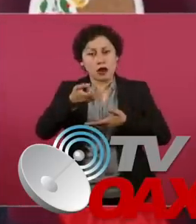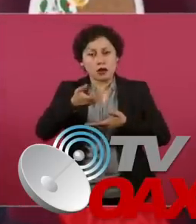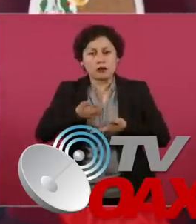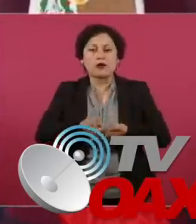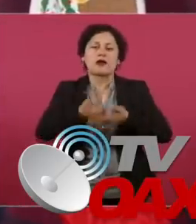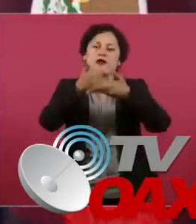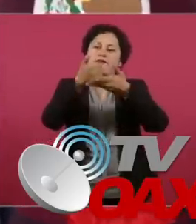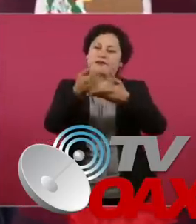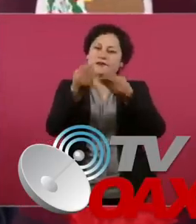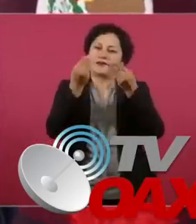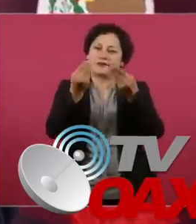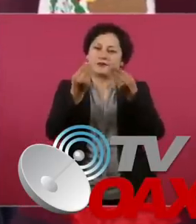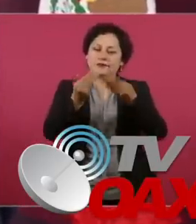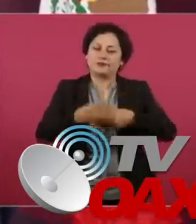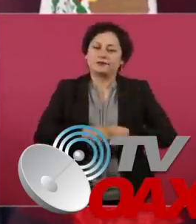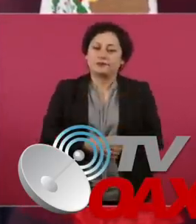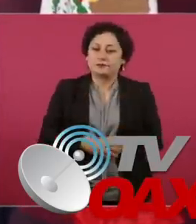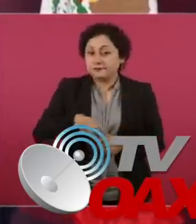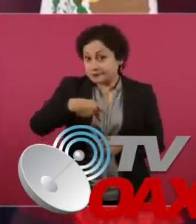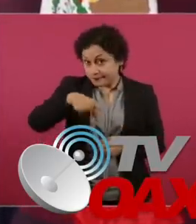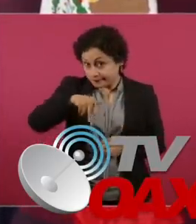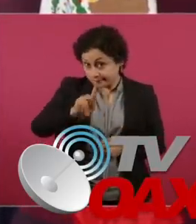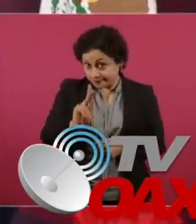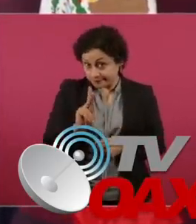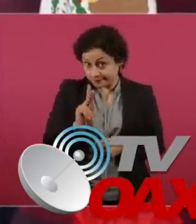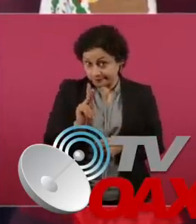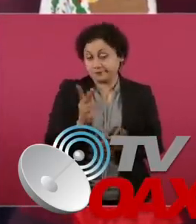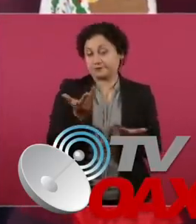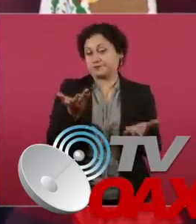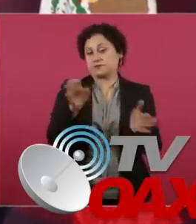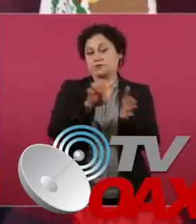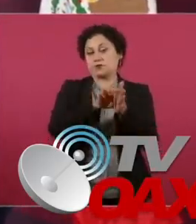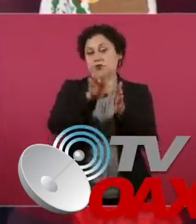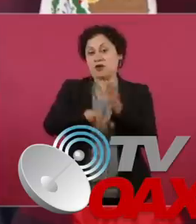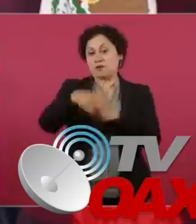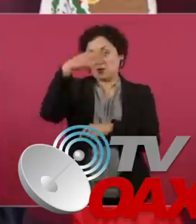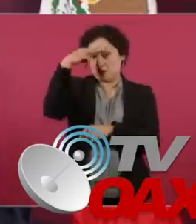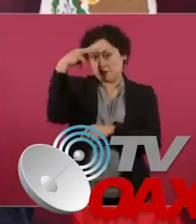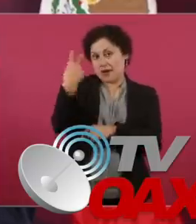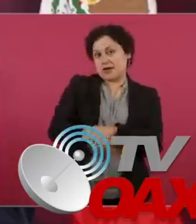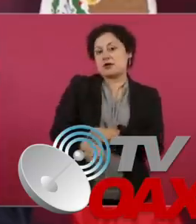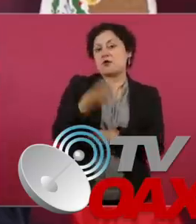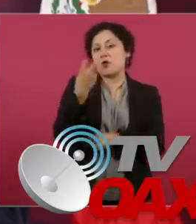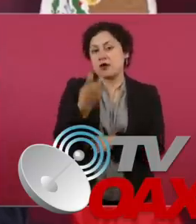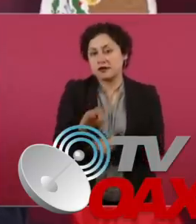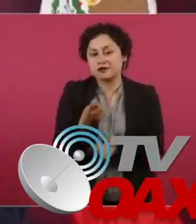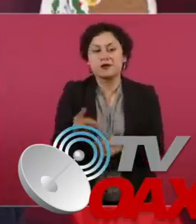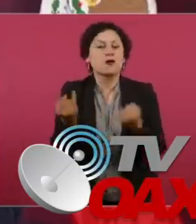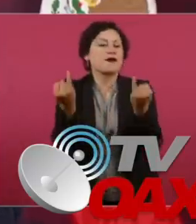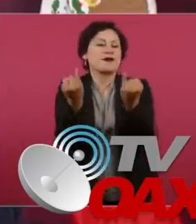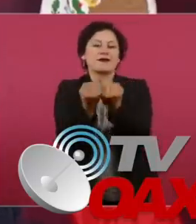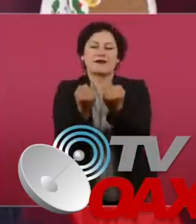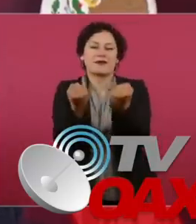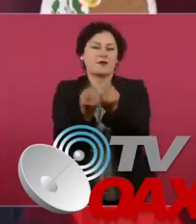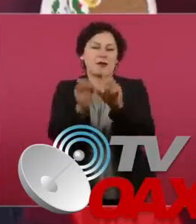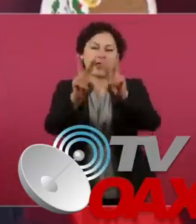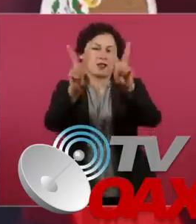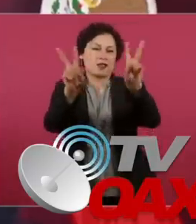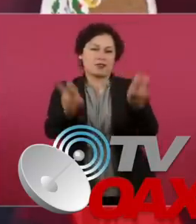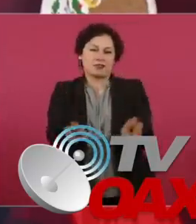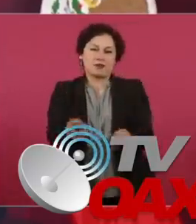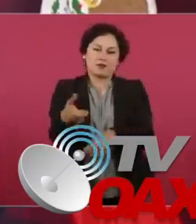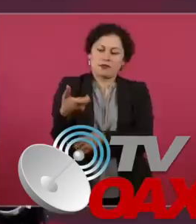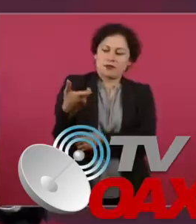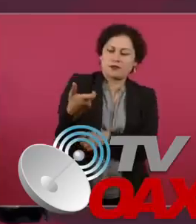Pero en el caso de México es eso. Lo mismo en cuanto a la moneda. Nosotros vamos